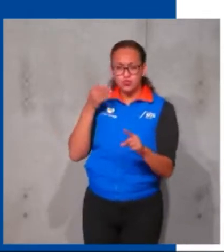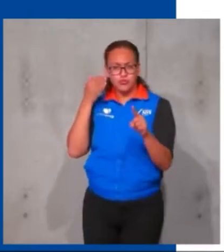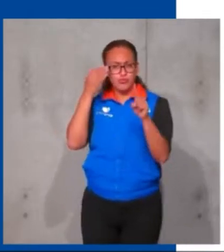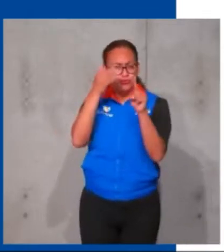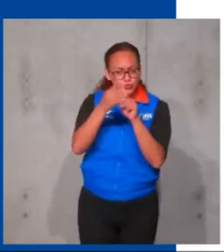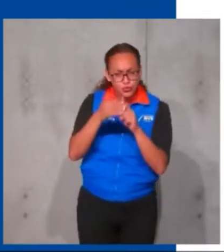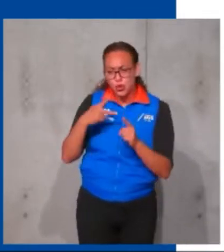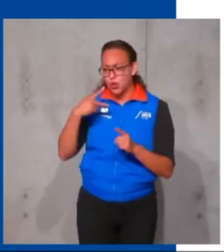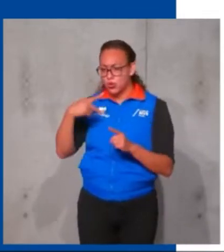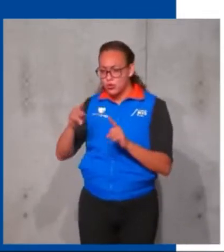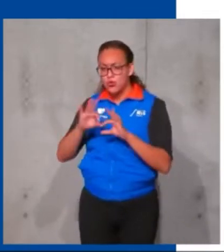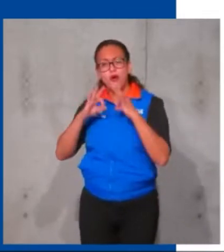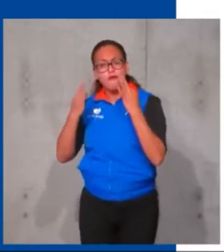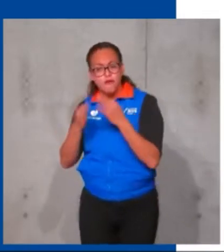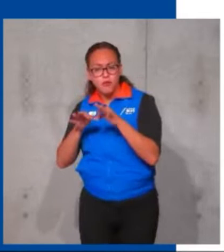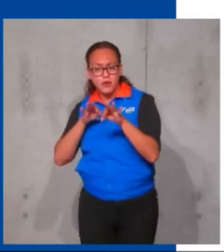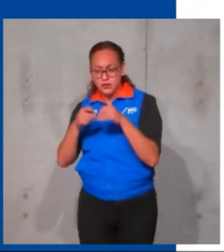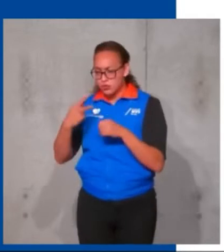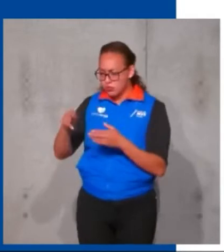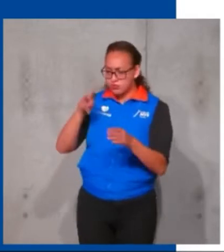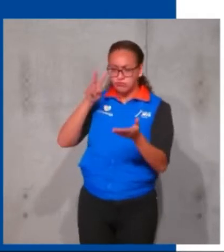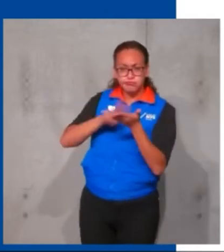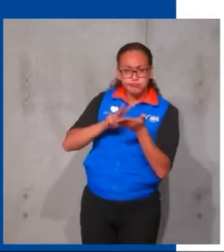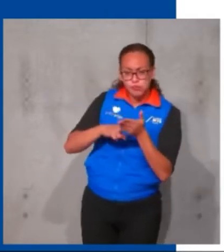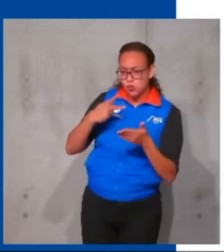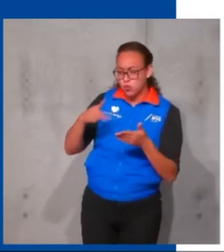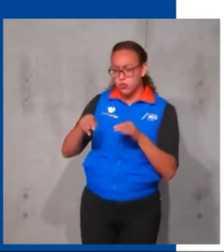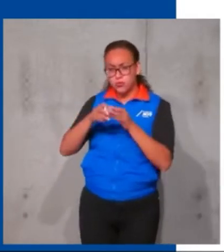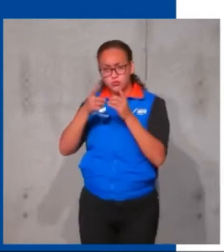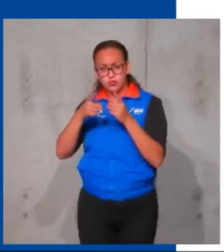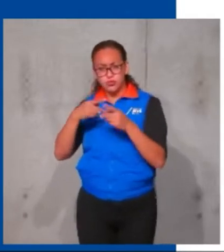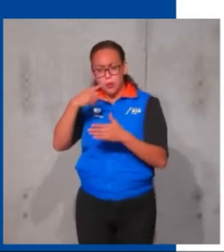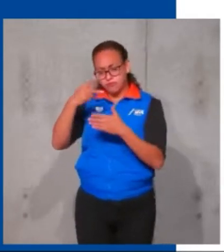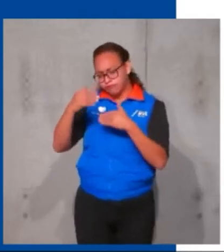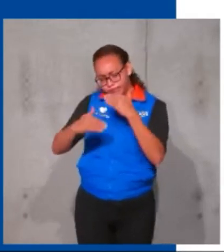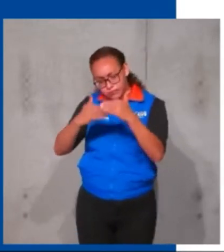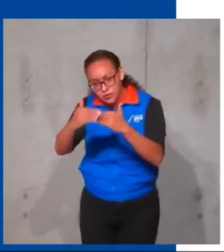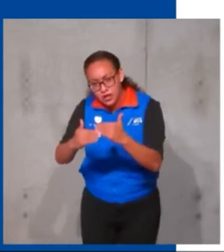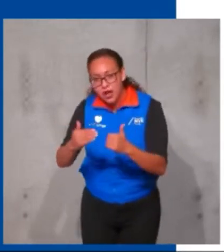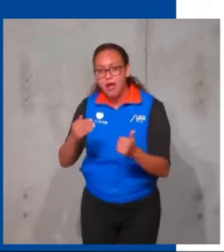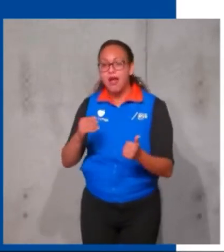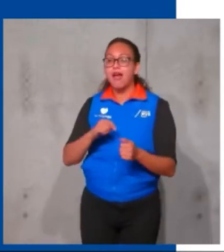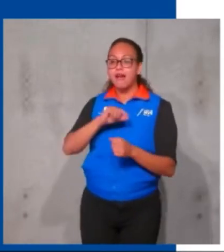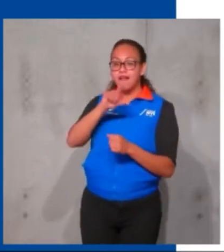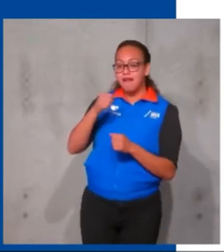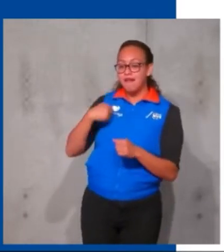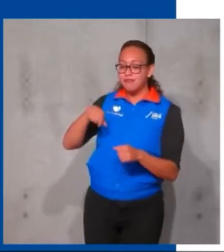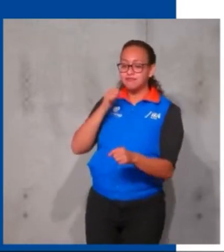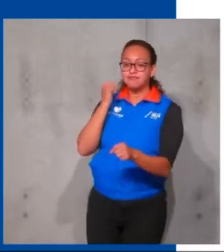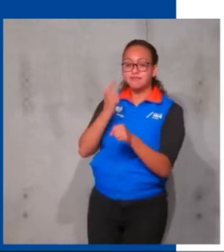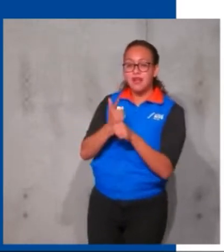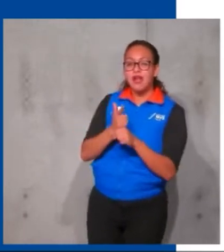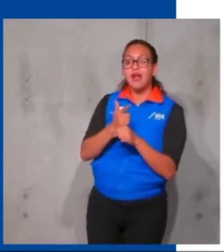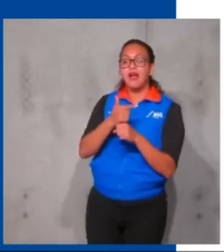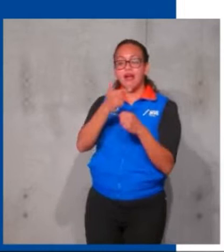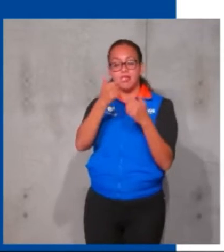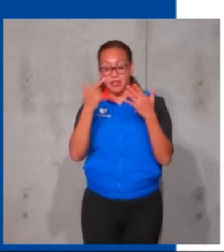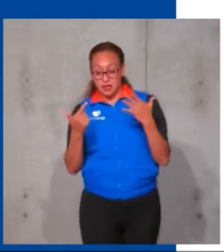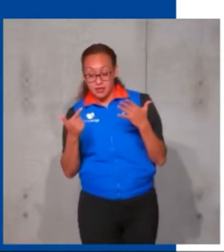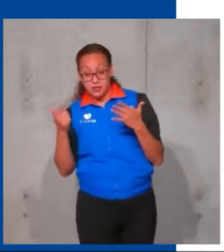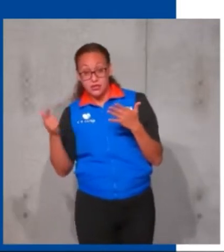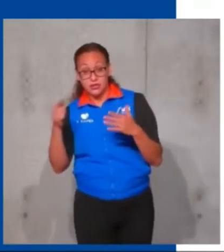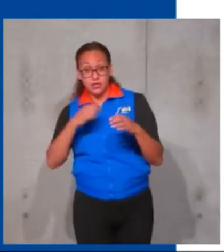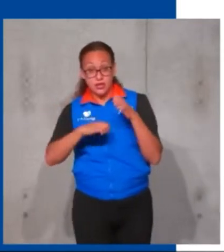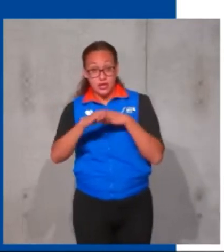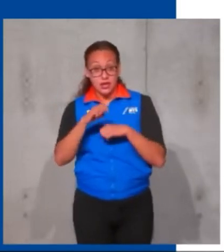con su misión, con su visión, con sus valores, con los procesos. Entonces ya podremos nosotros identificar